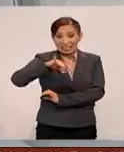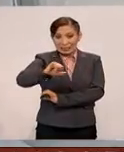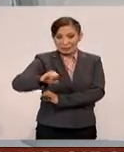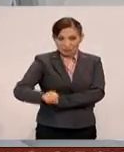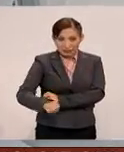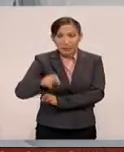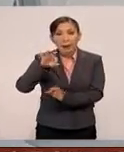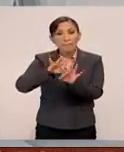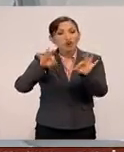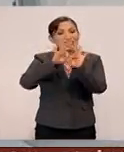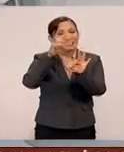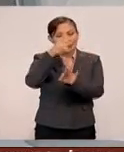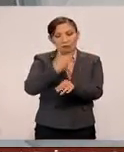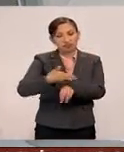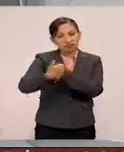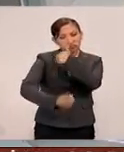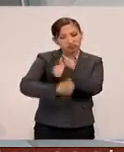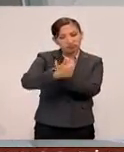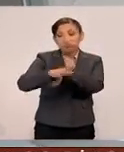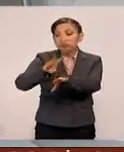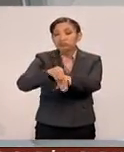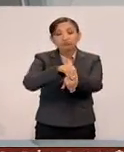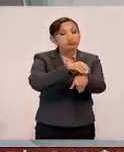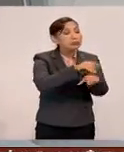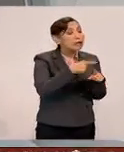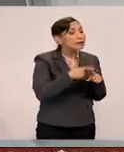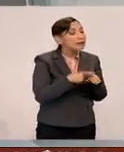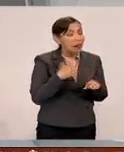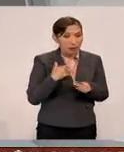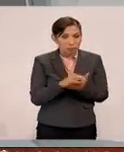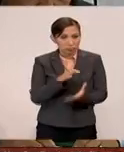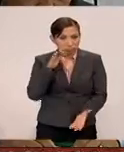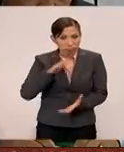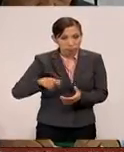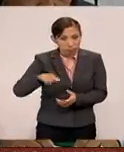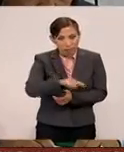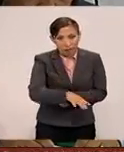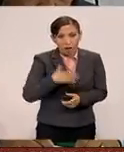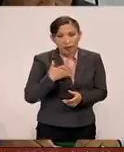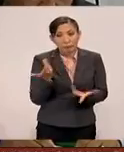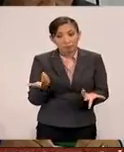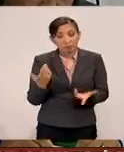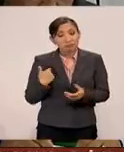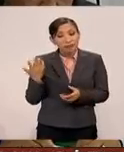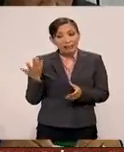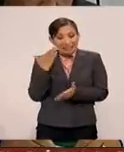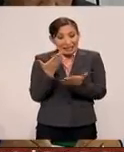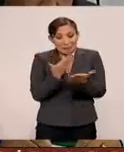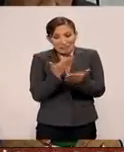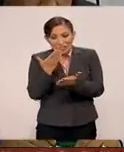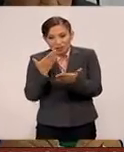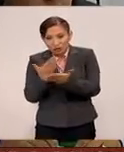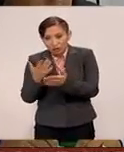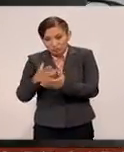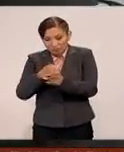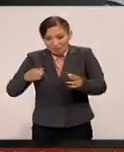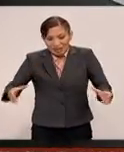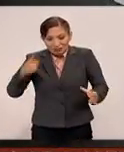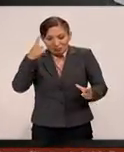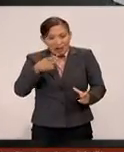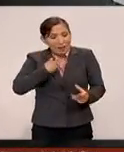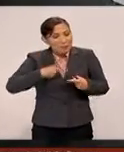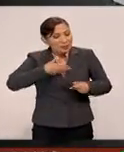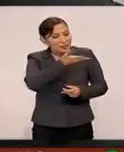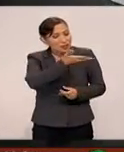La importancia de este procedimiento de licitación es que van a aumentar de forma considerable los servicios precisamente para